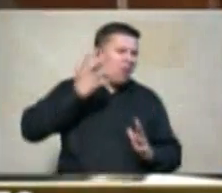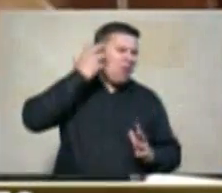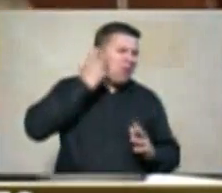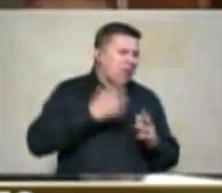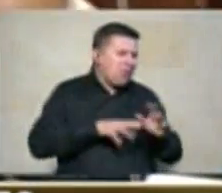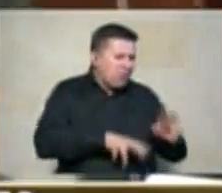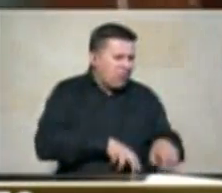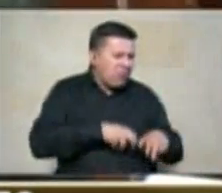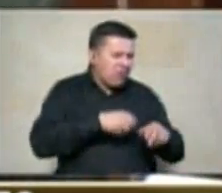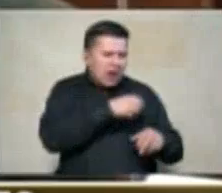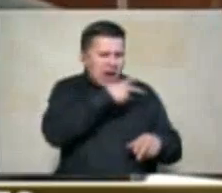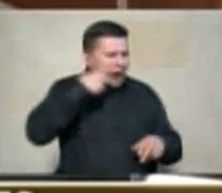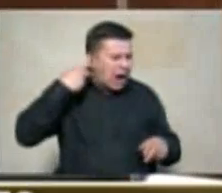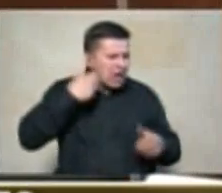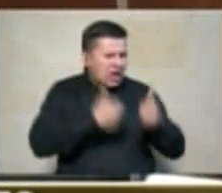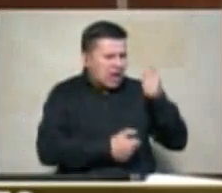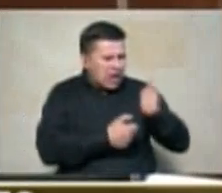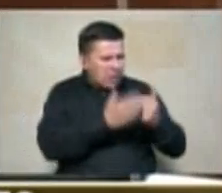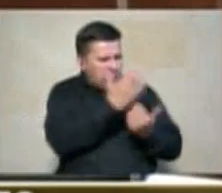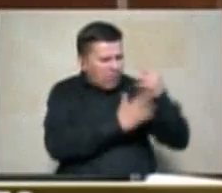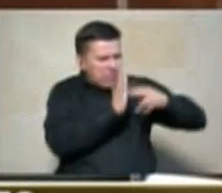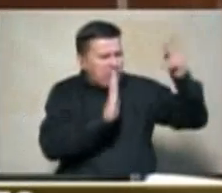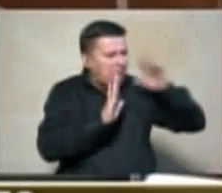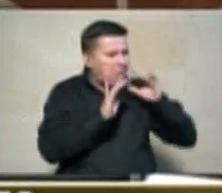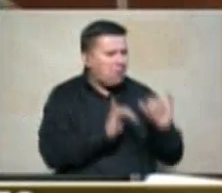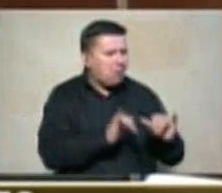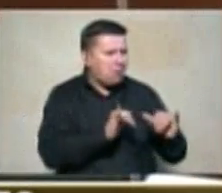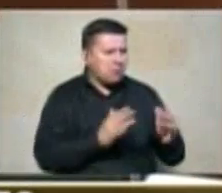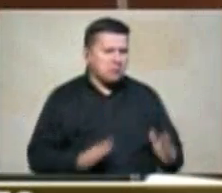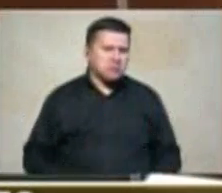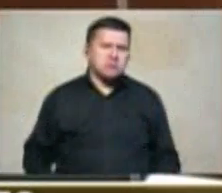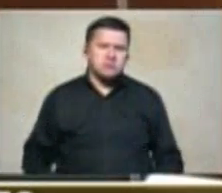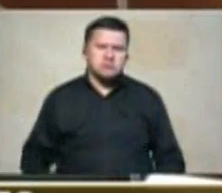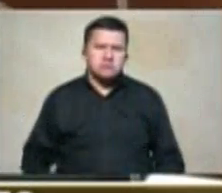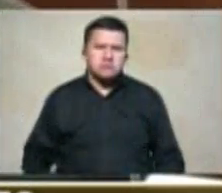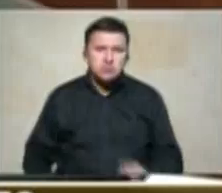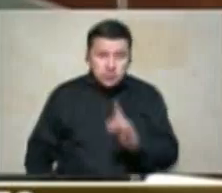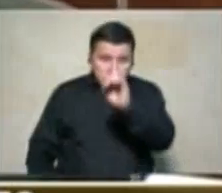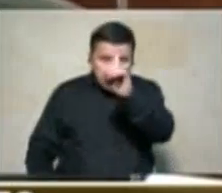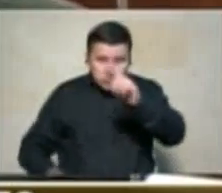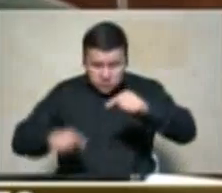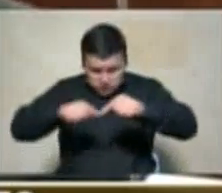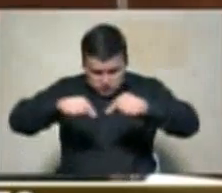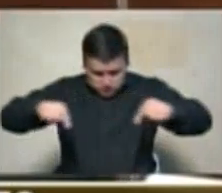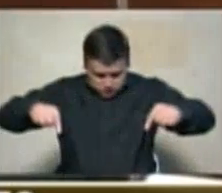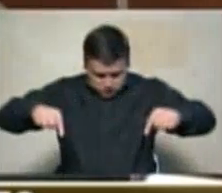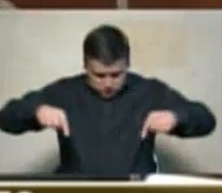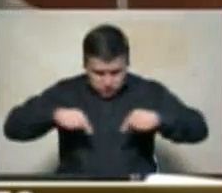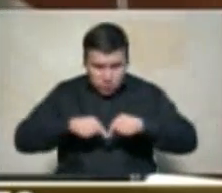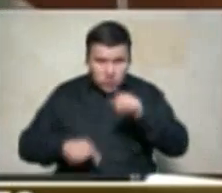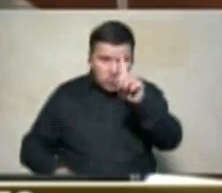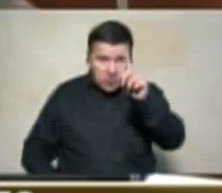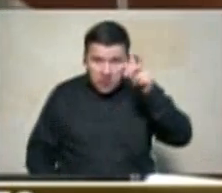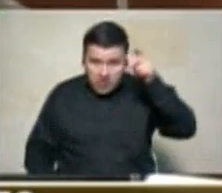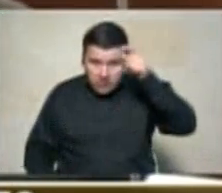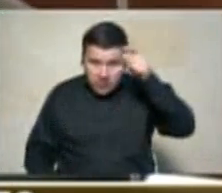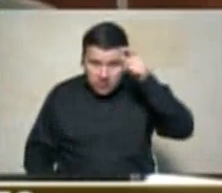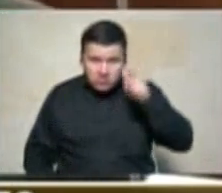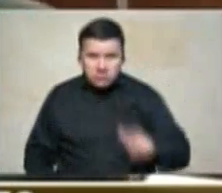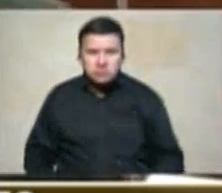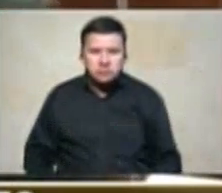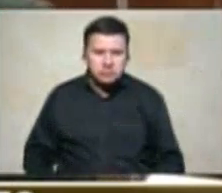Una hectárea por vaca es algo arcaico. Aquí hay